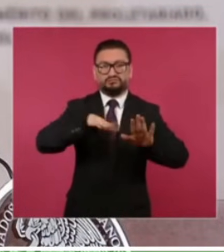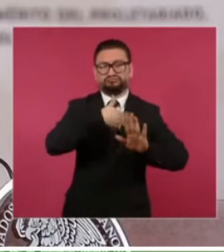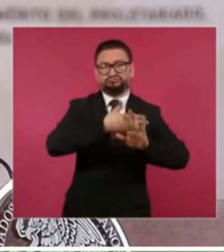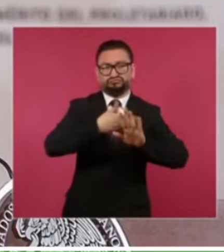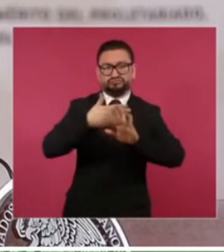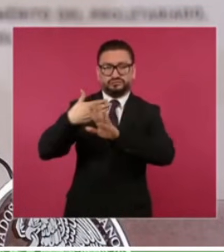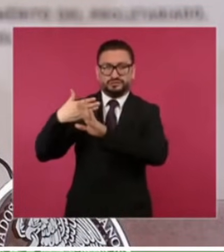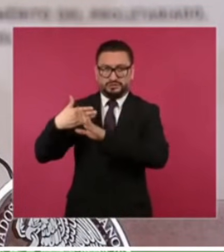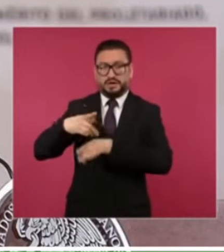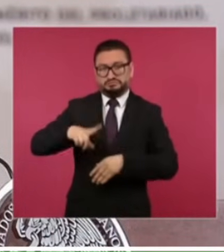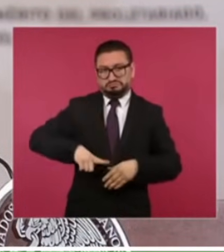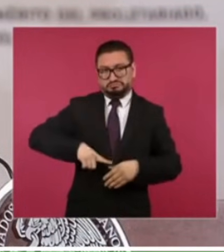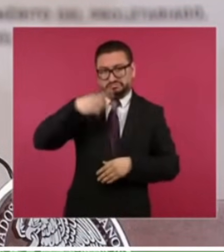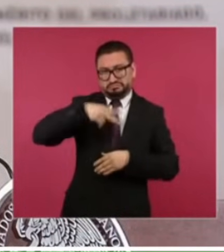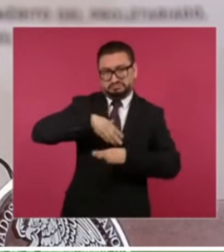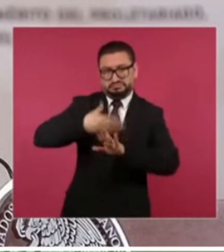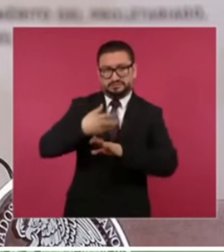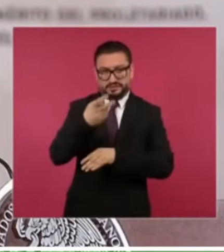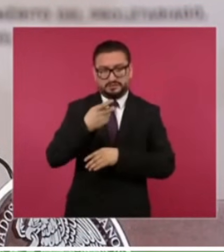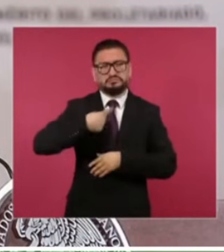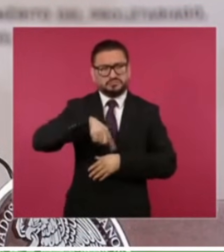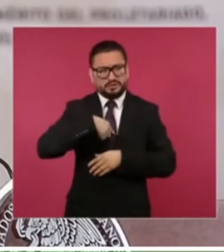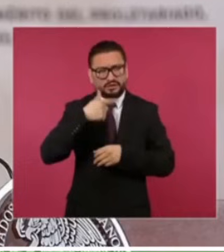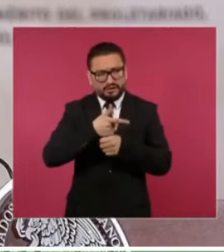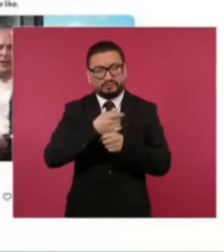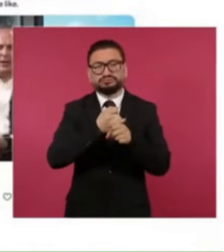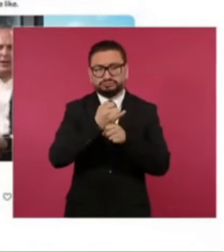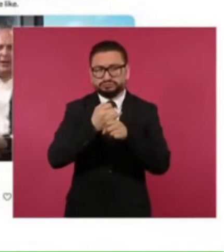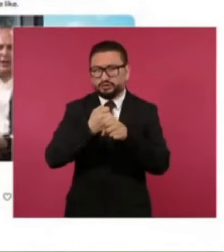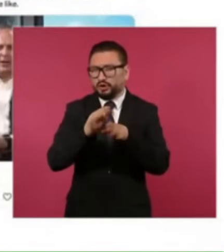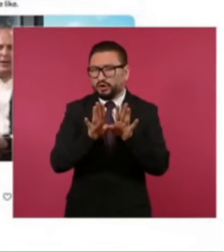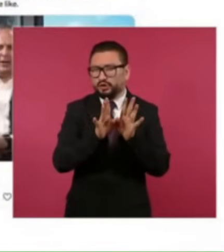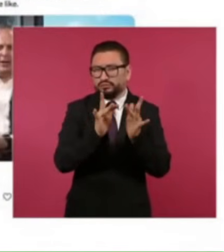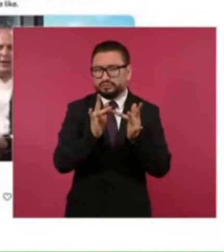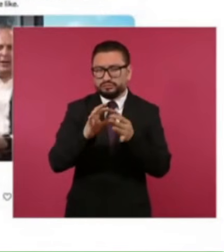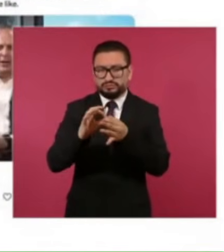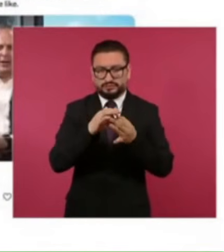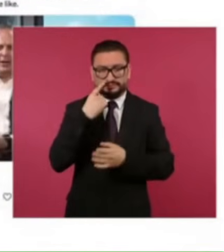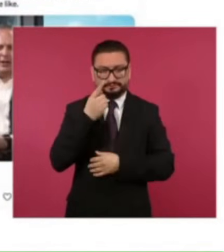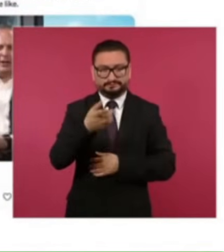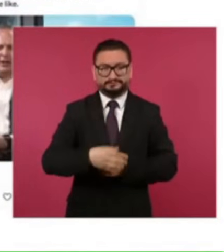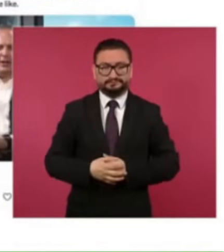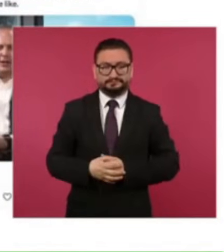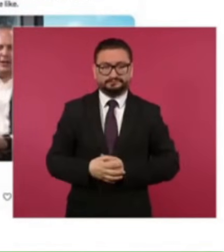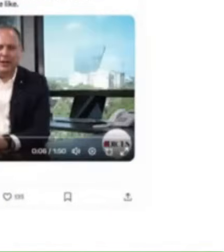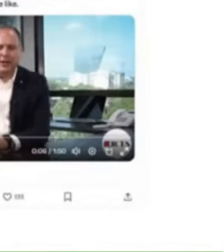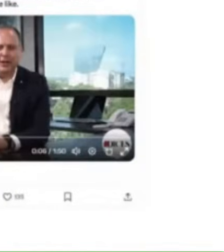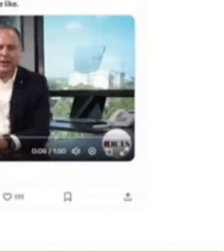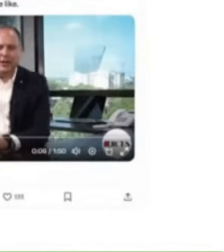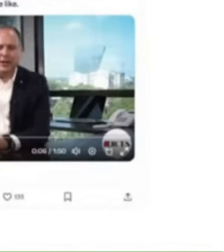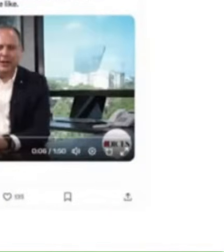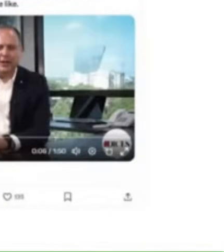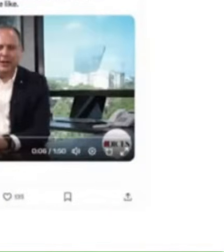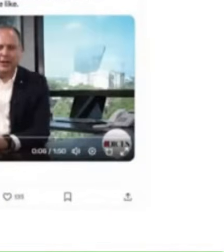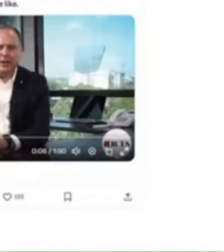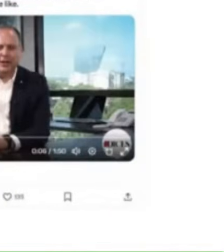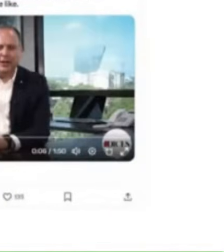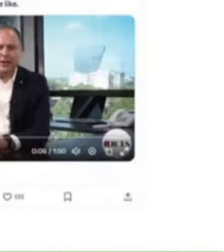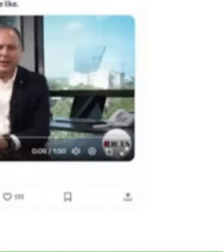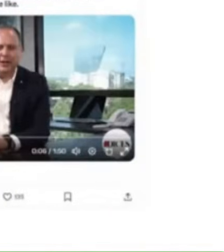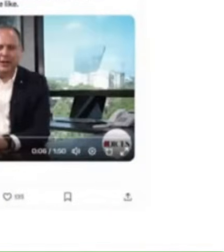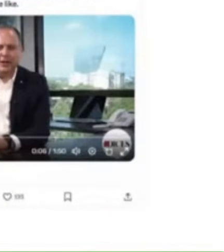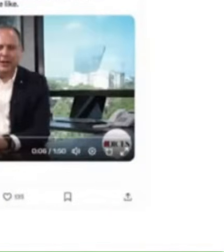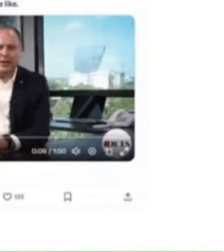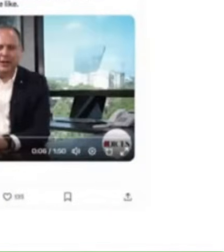sucia, contra el gobierno de México. Nos dimos a la tarea de investigar la relación de diferentes plataformas de Facebook que cuentan con campañas publicitarias de llamado al